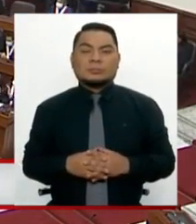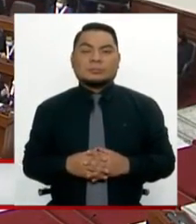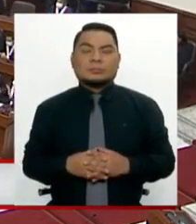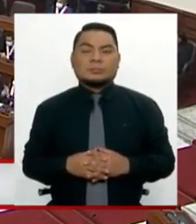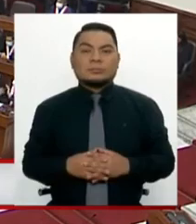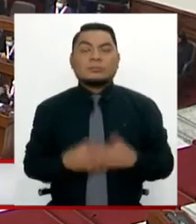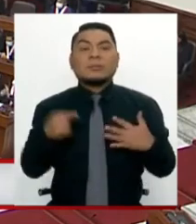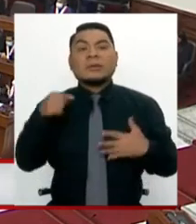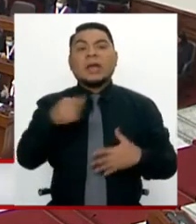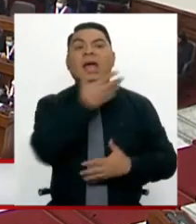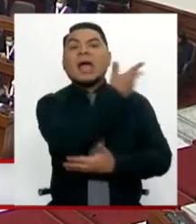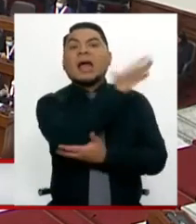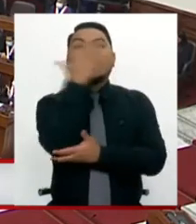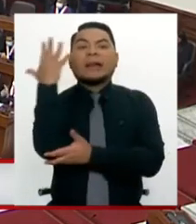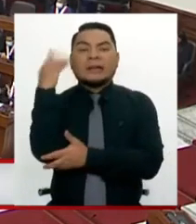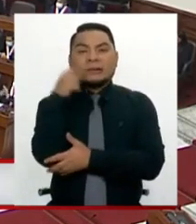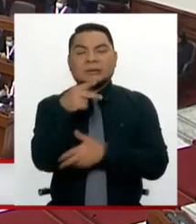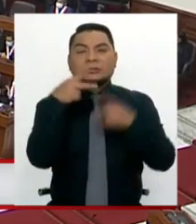en la selva peruana,